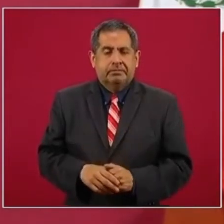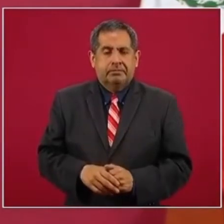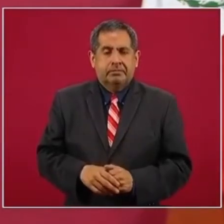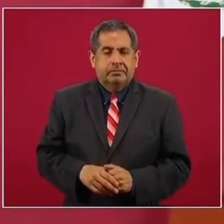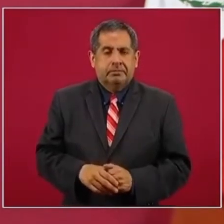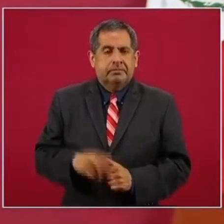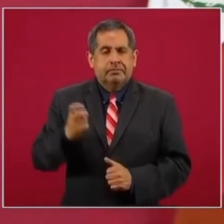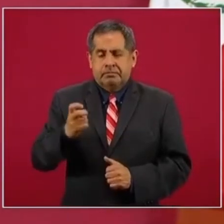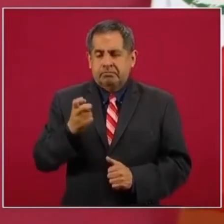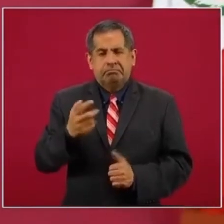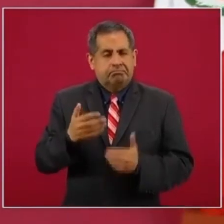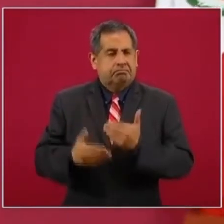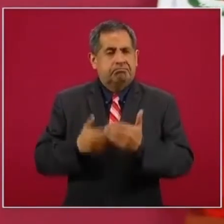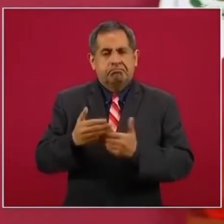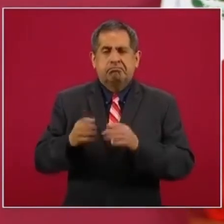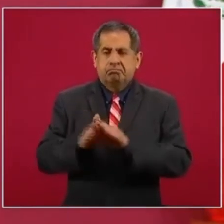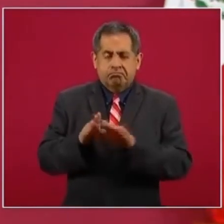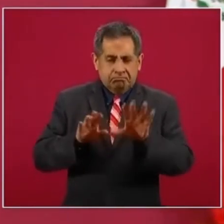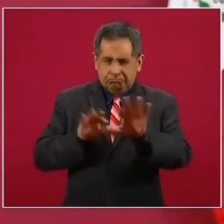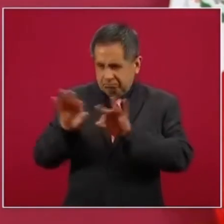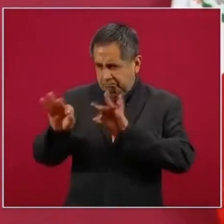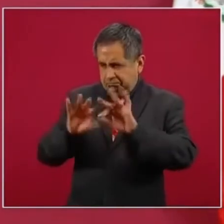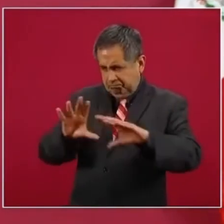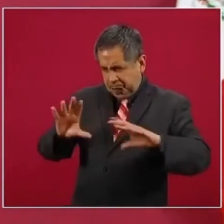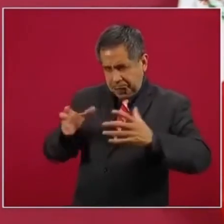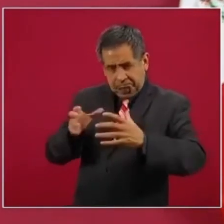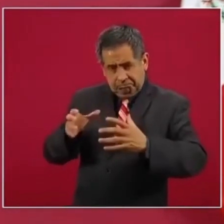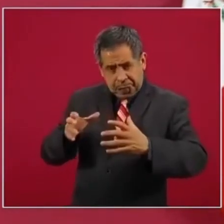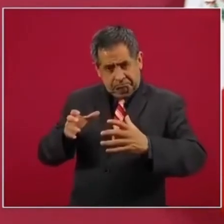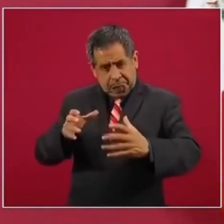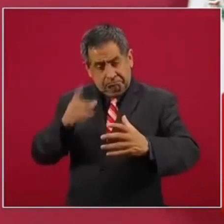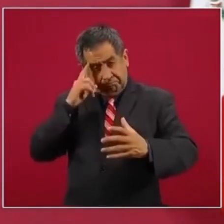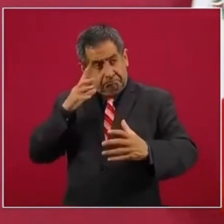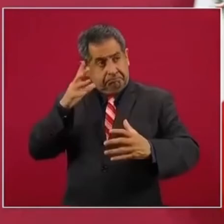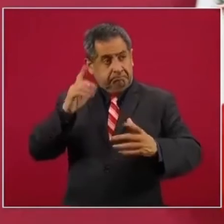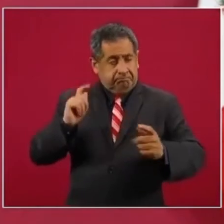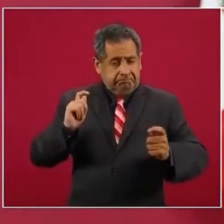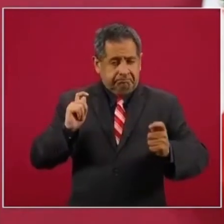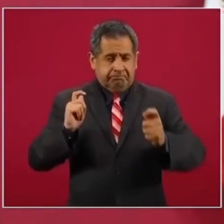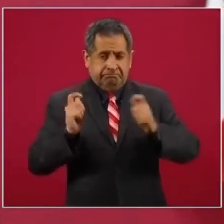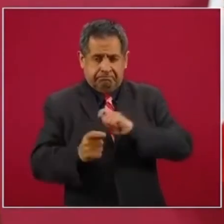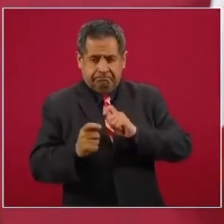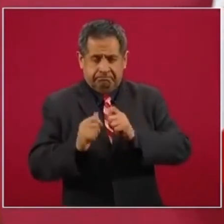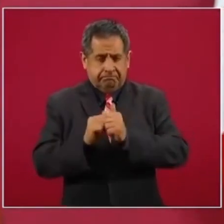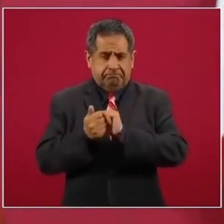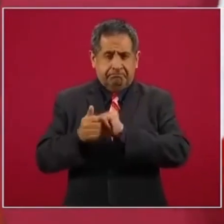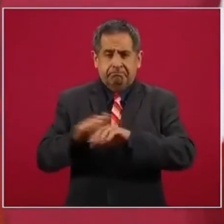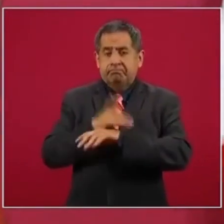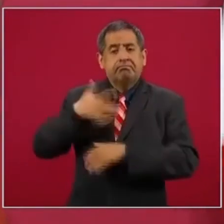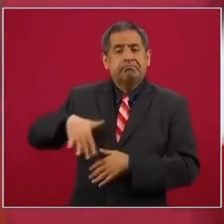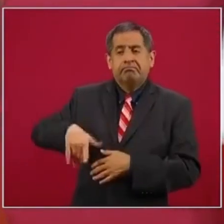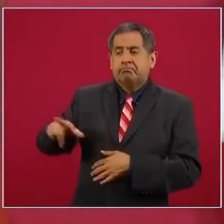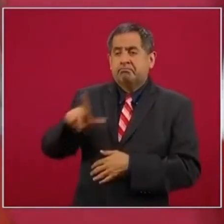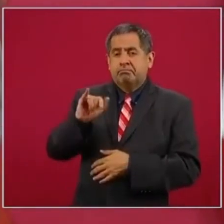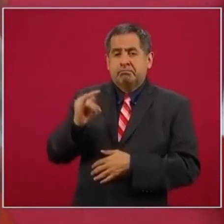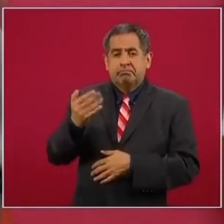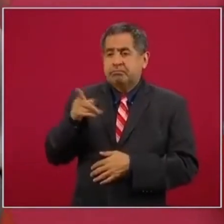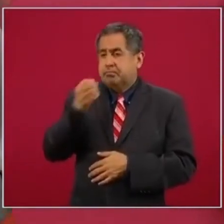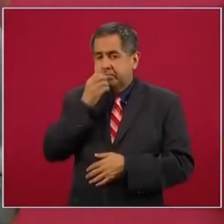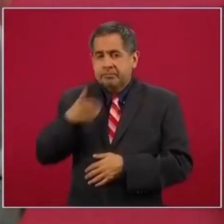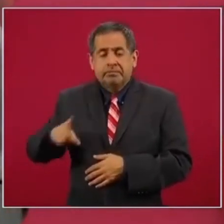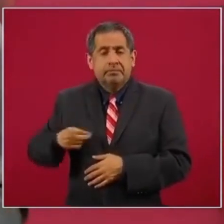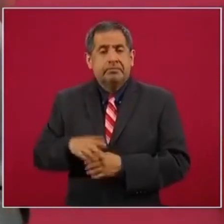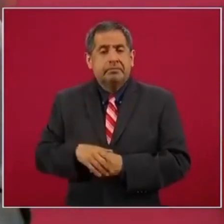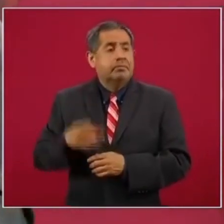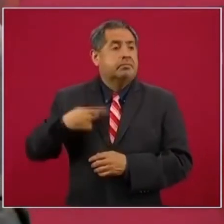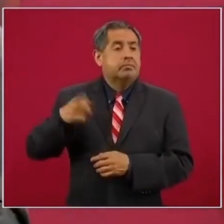Y así vamos conformando el equipo para la transformación. Y lo que decía Leti, que es muy interesante, la gente